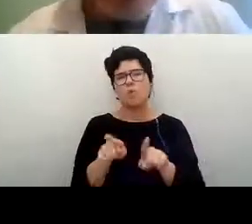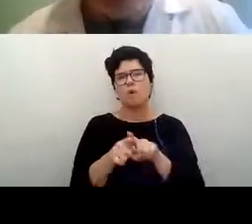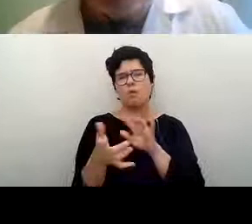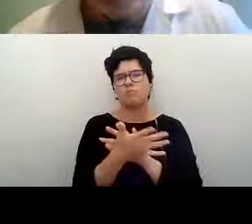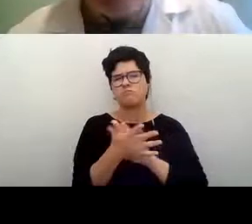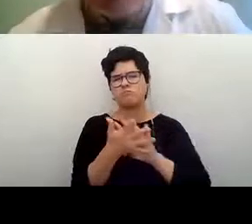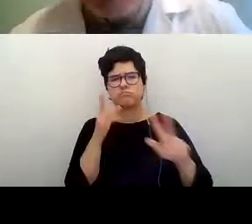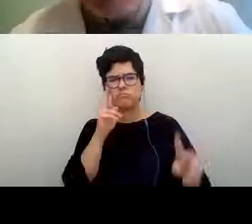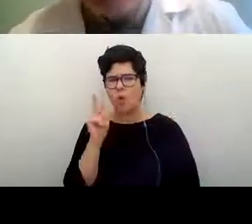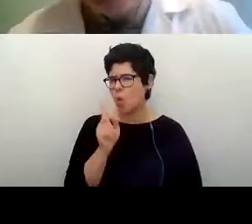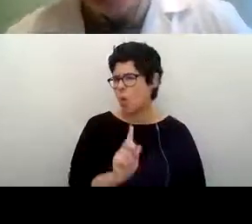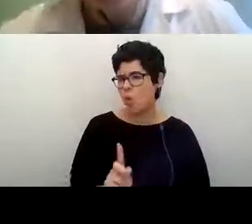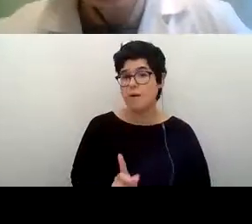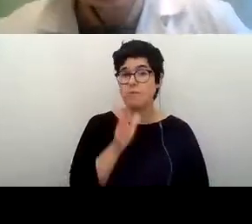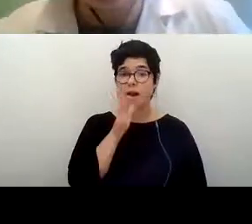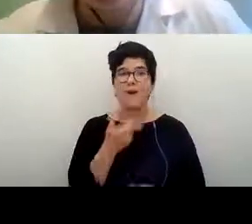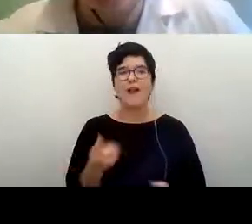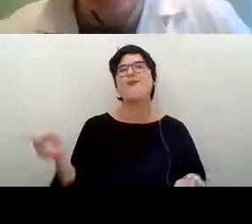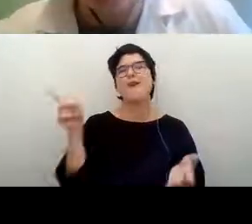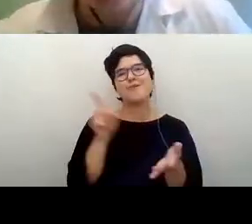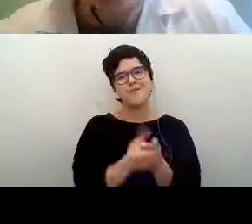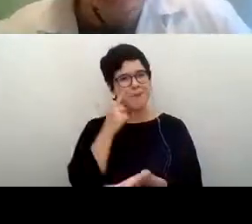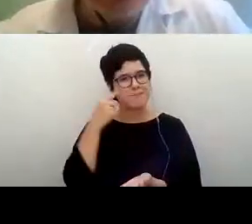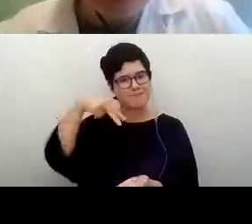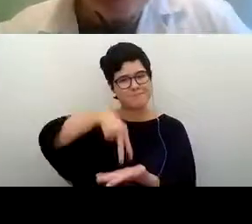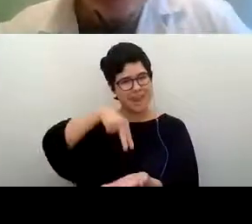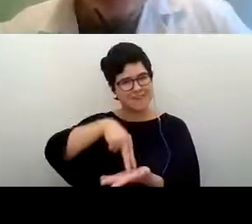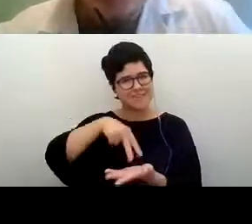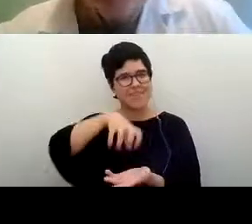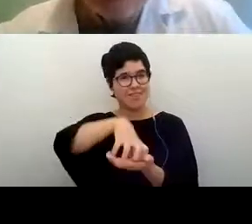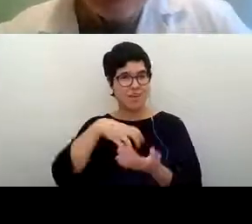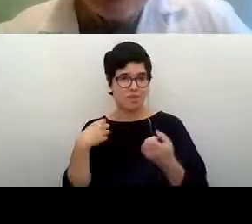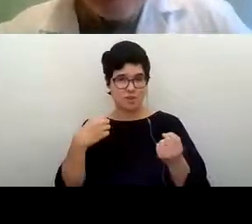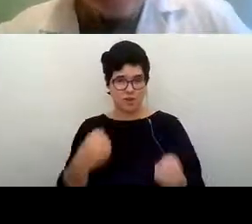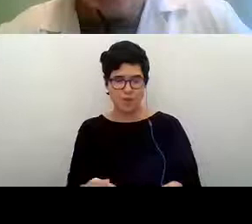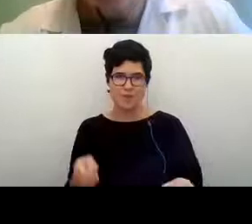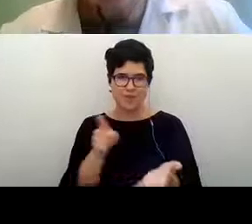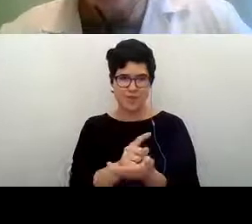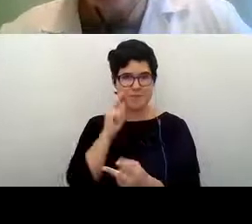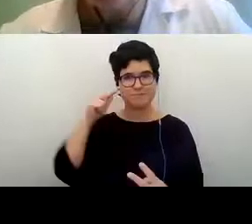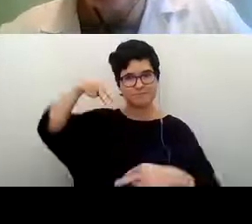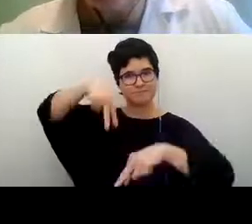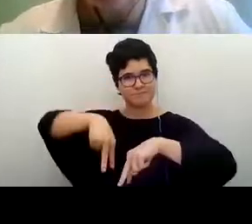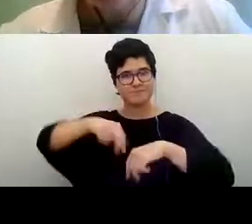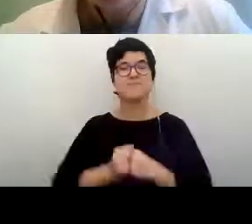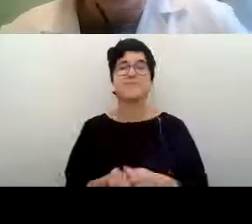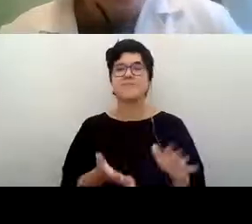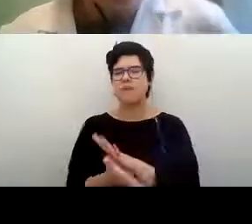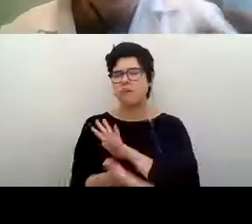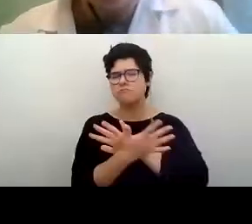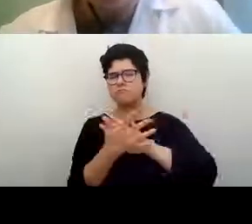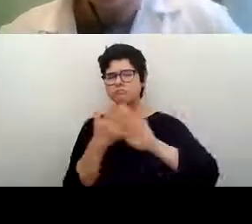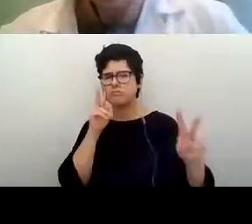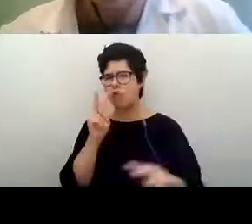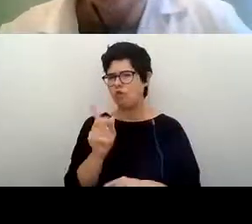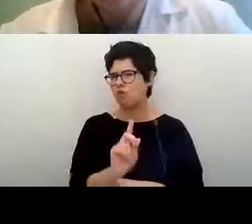ejemplo, ahora sí que ahora que estamos retomando la visita más presencial en los centros de salud, cuando llevas un tiempo que no ves a una persona, sobre todo